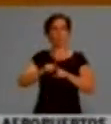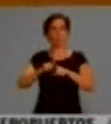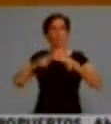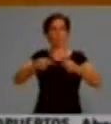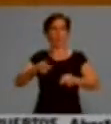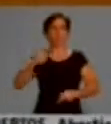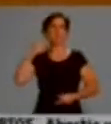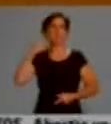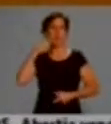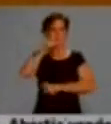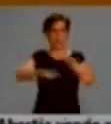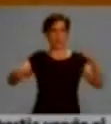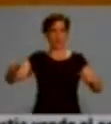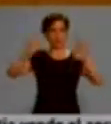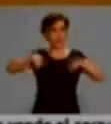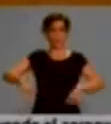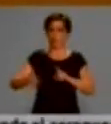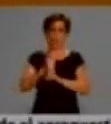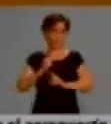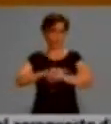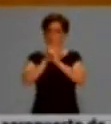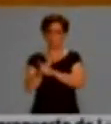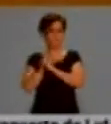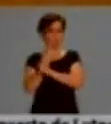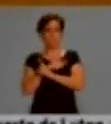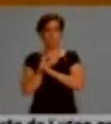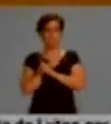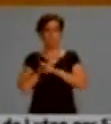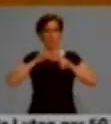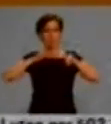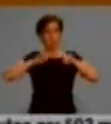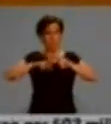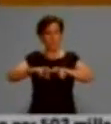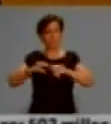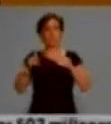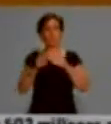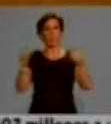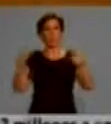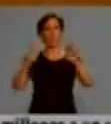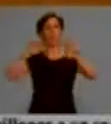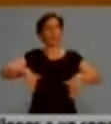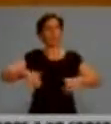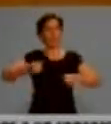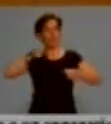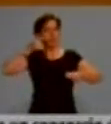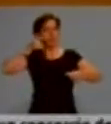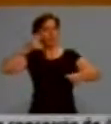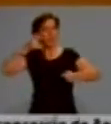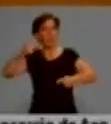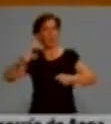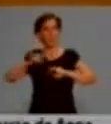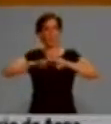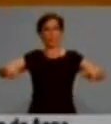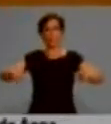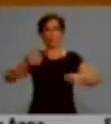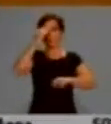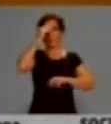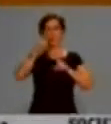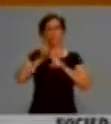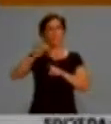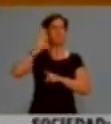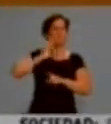mundo, pero no pudieron conseguirlo. Y la investigación empezó a desvelar que lo que inicialmente era una trama de